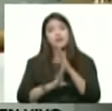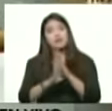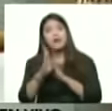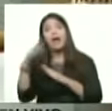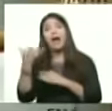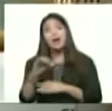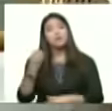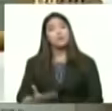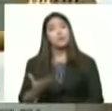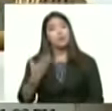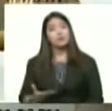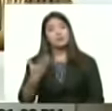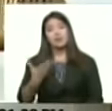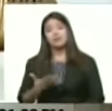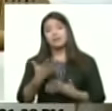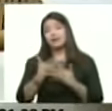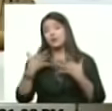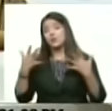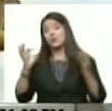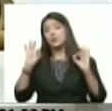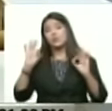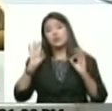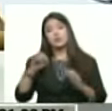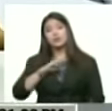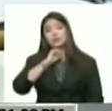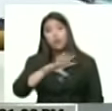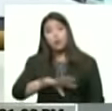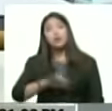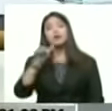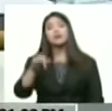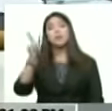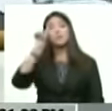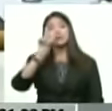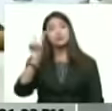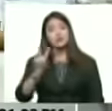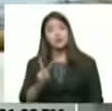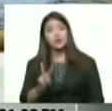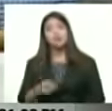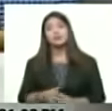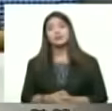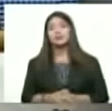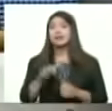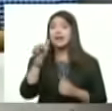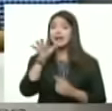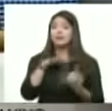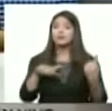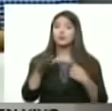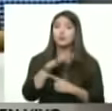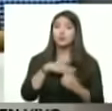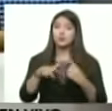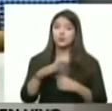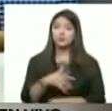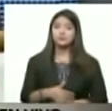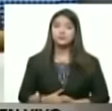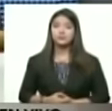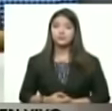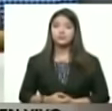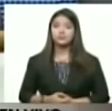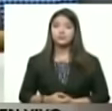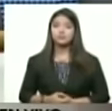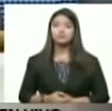gran importancia histórica que Venezuela, en estas circunstancias,